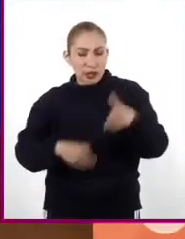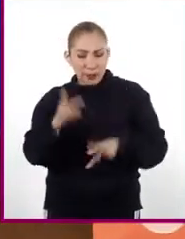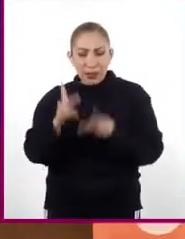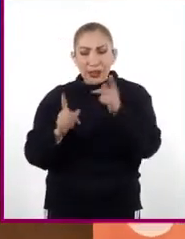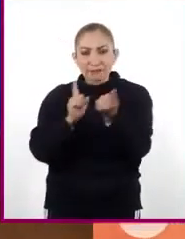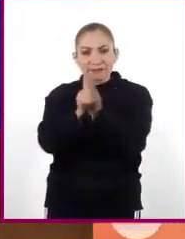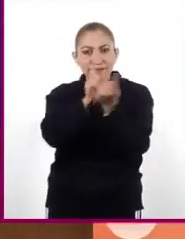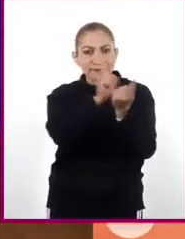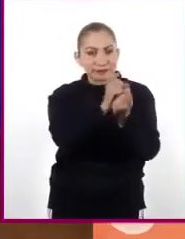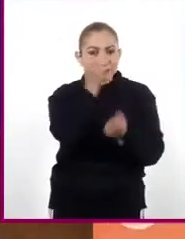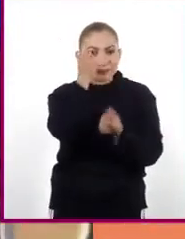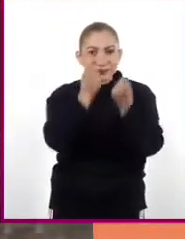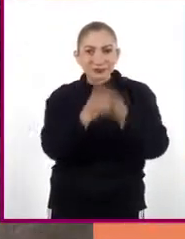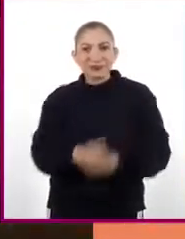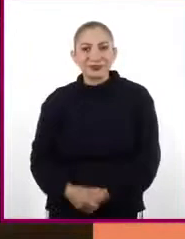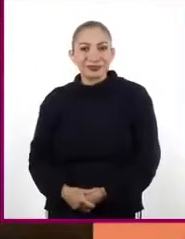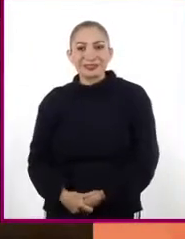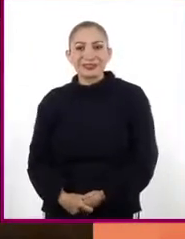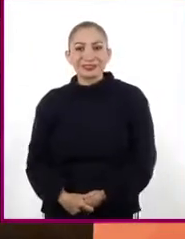platicaremos con algunos.